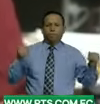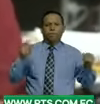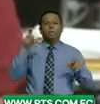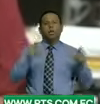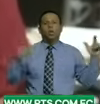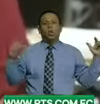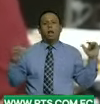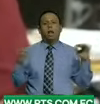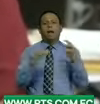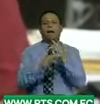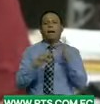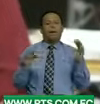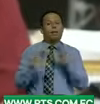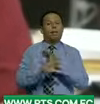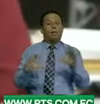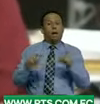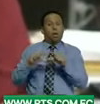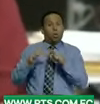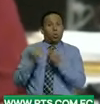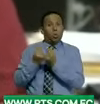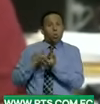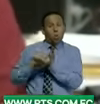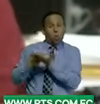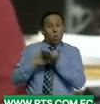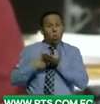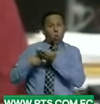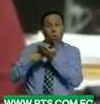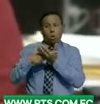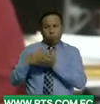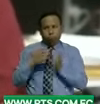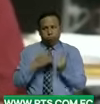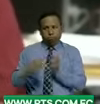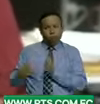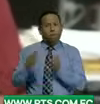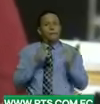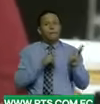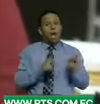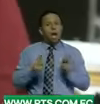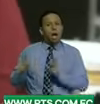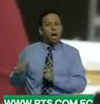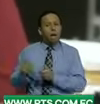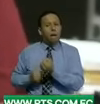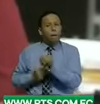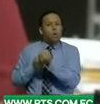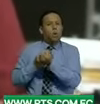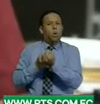el COE cantonal, hemos hecho un plan de contingencia en conjunto con todas las instituciones de respuesta. El